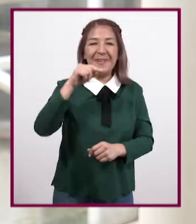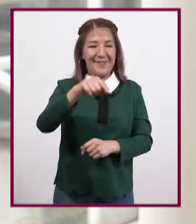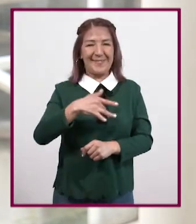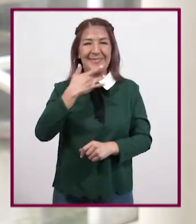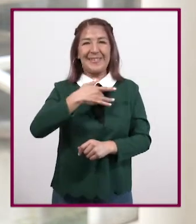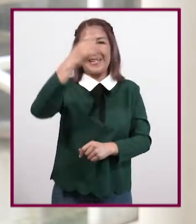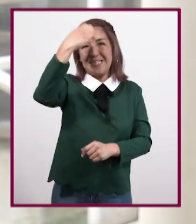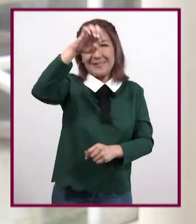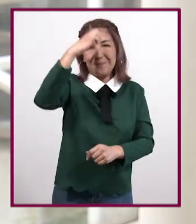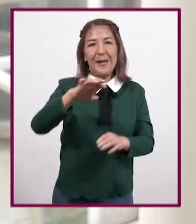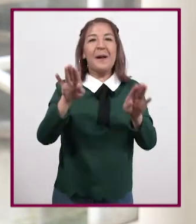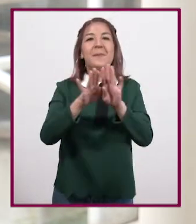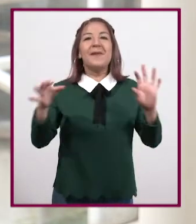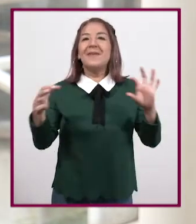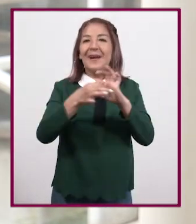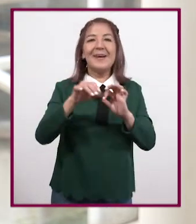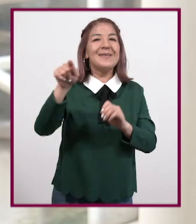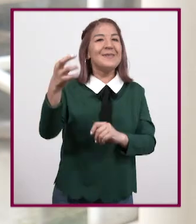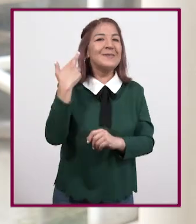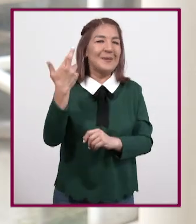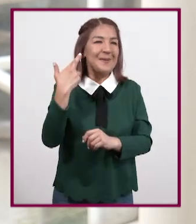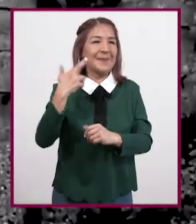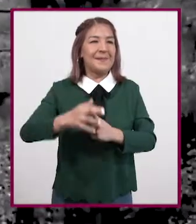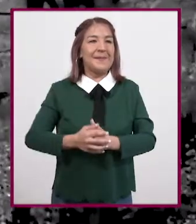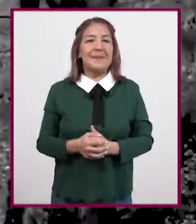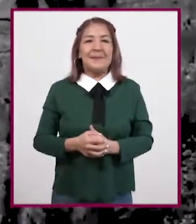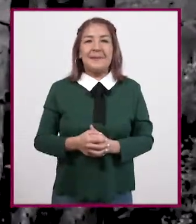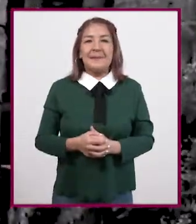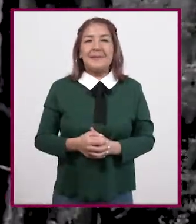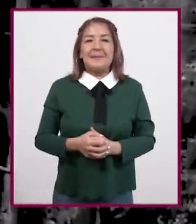de entremezclar las sonoridades.